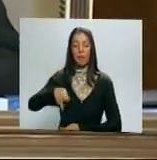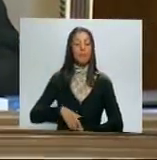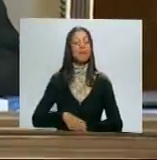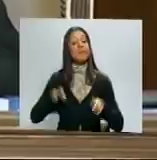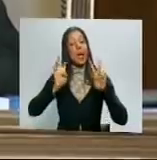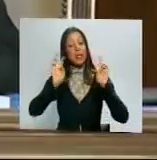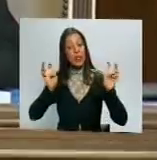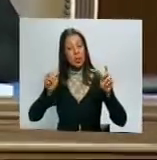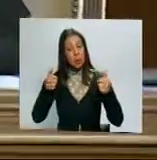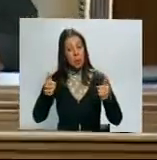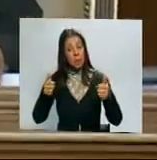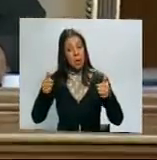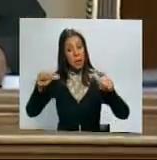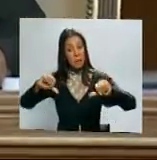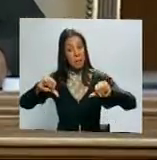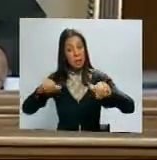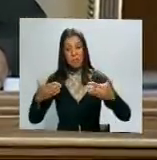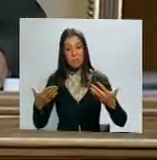título de la ley.